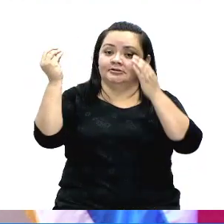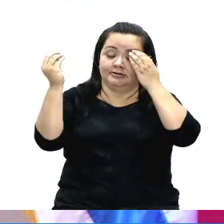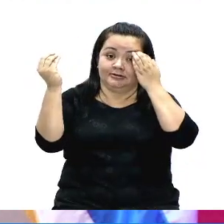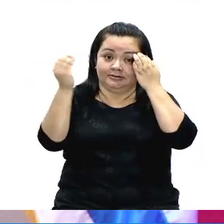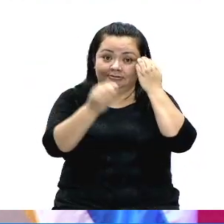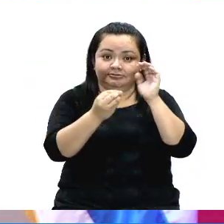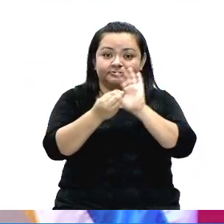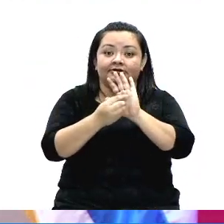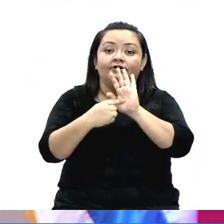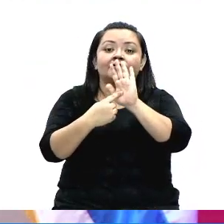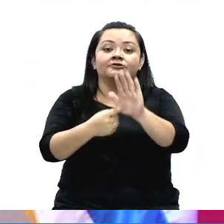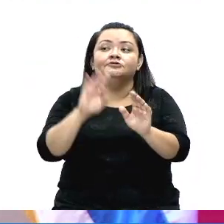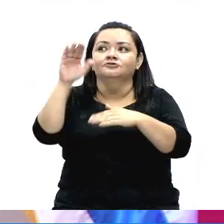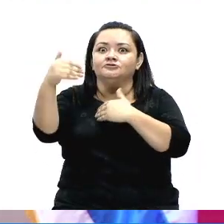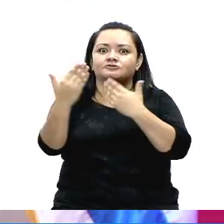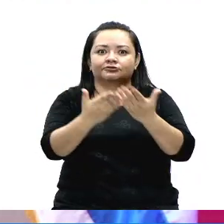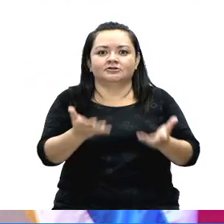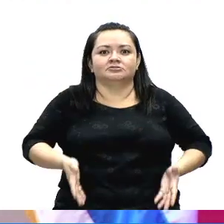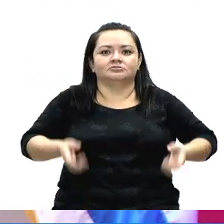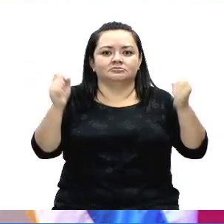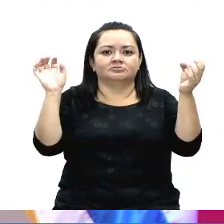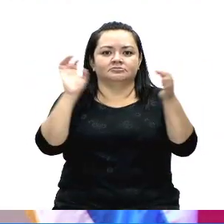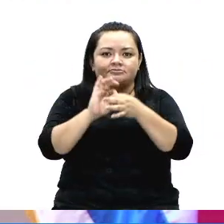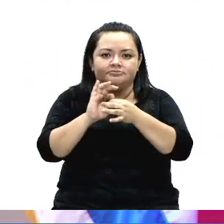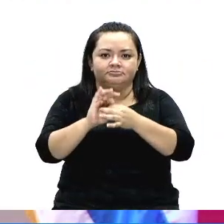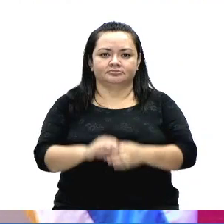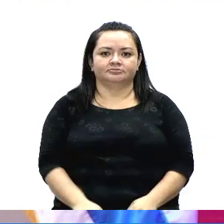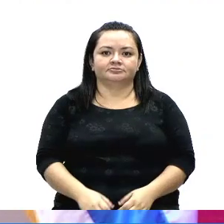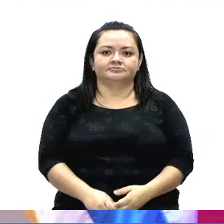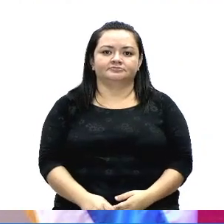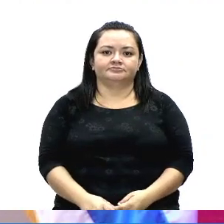mí fue su gracia y la salvación a través de cristo